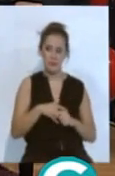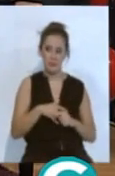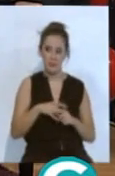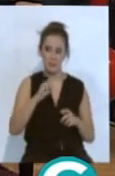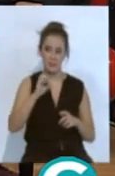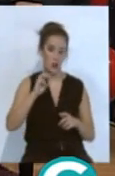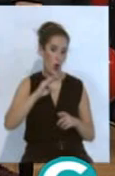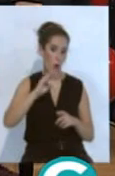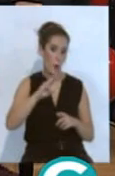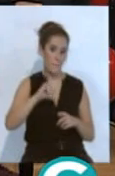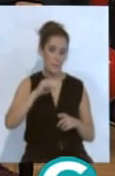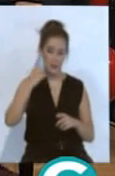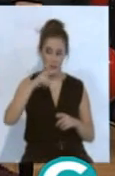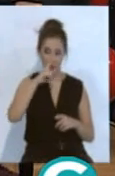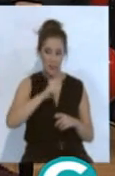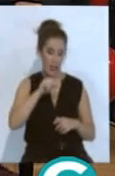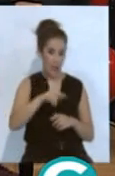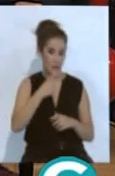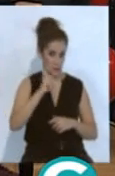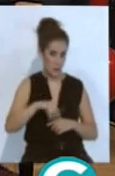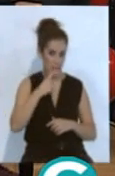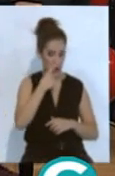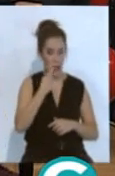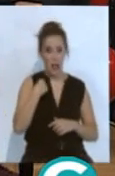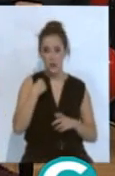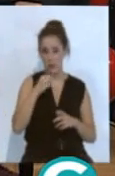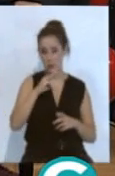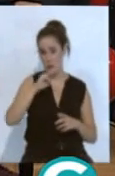Fopi también, que estaba aquel año, ¿no? Me parece que sí, que es el año de los del